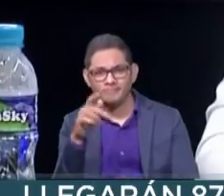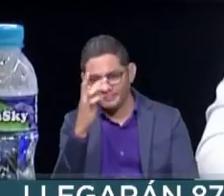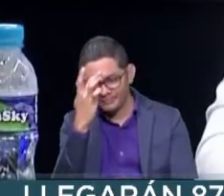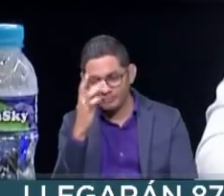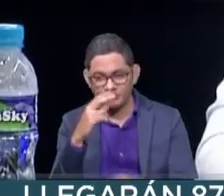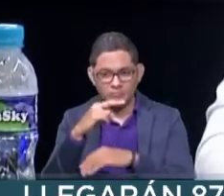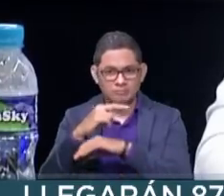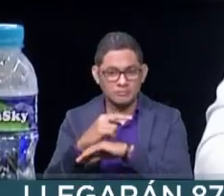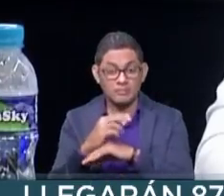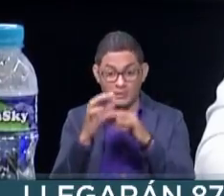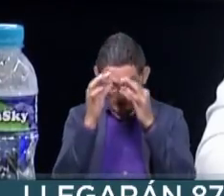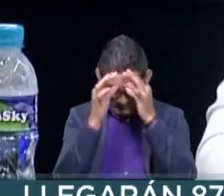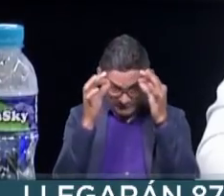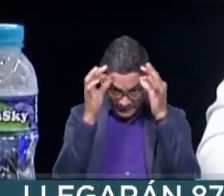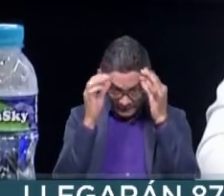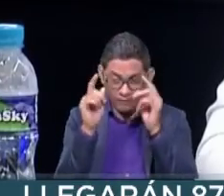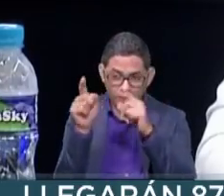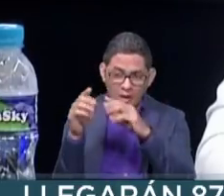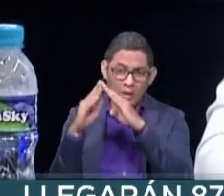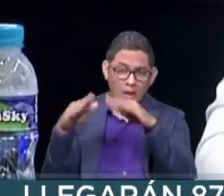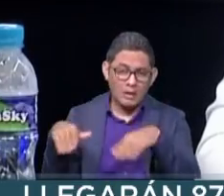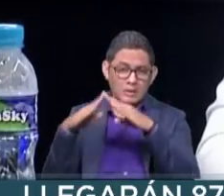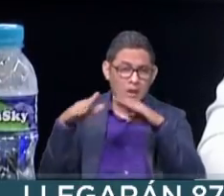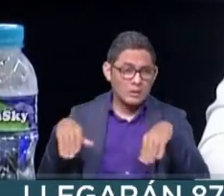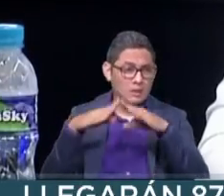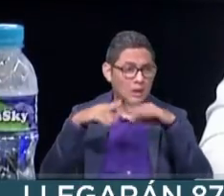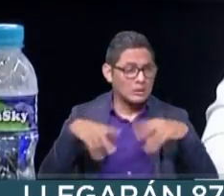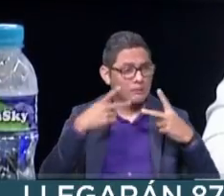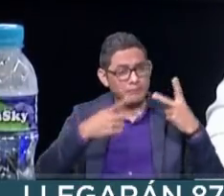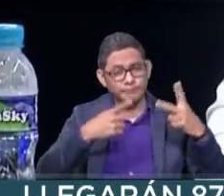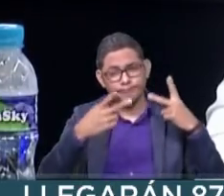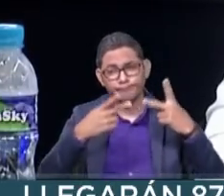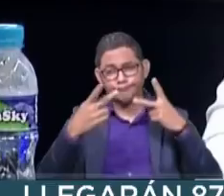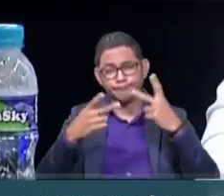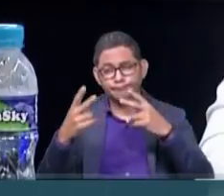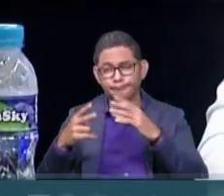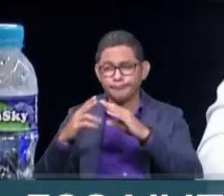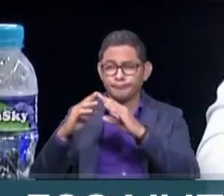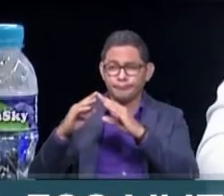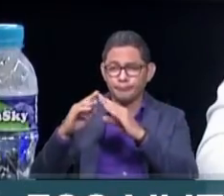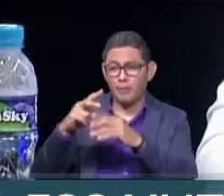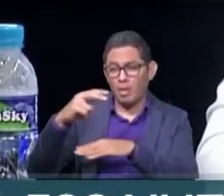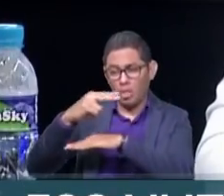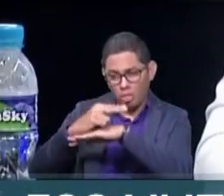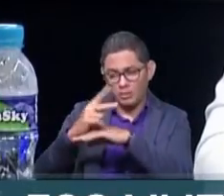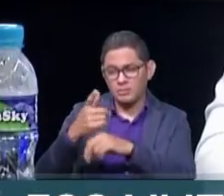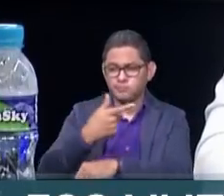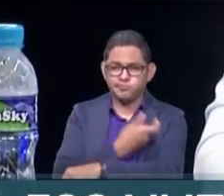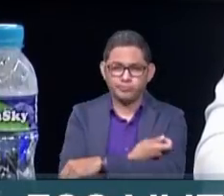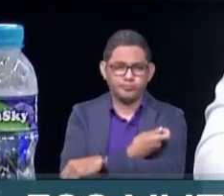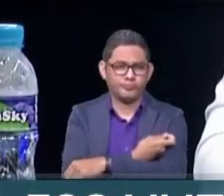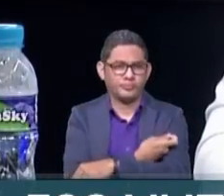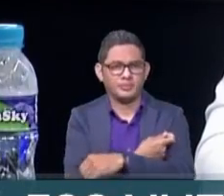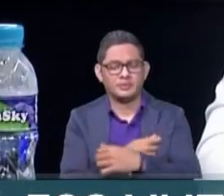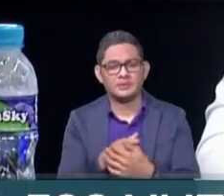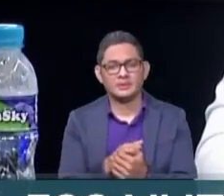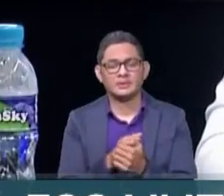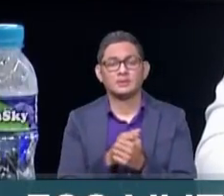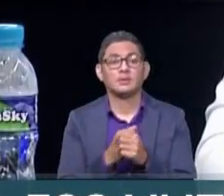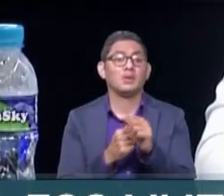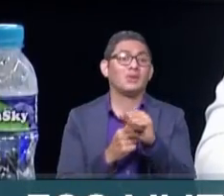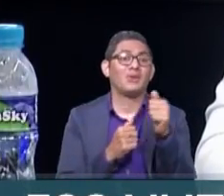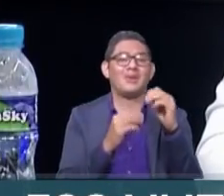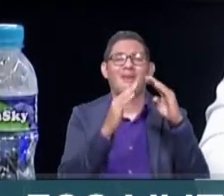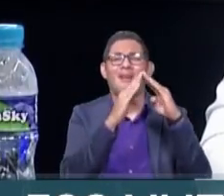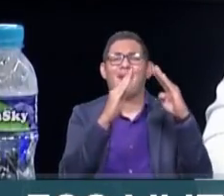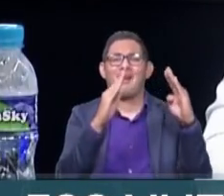las enfermeras van casa a casa vacunando estos encamados. Las casas, hogares y